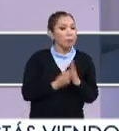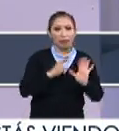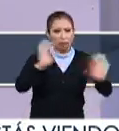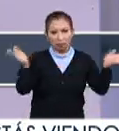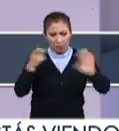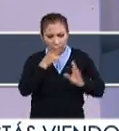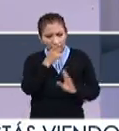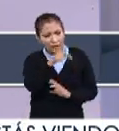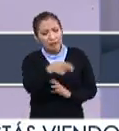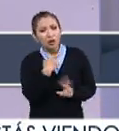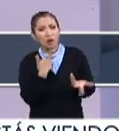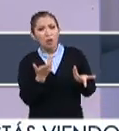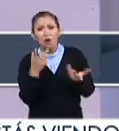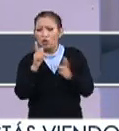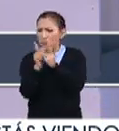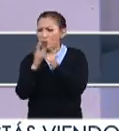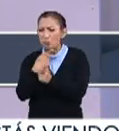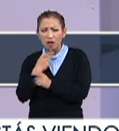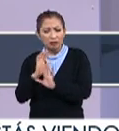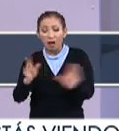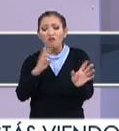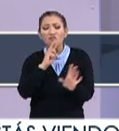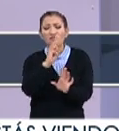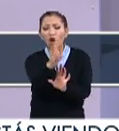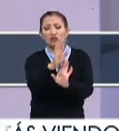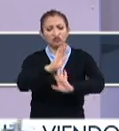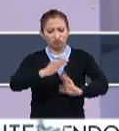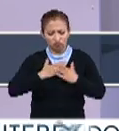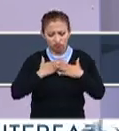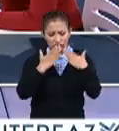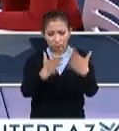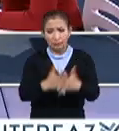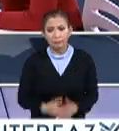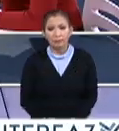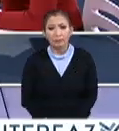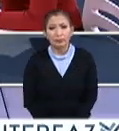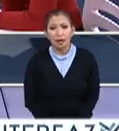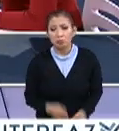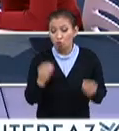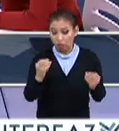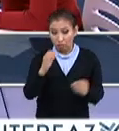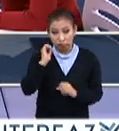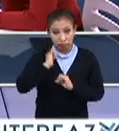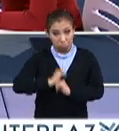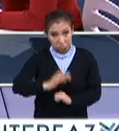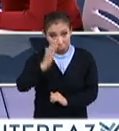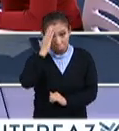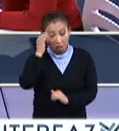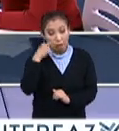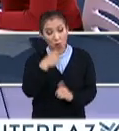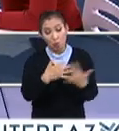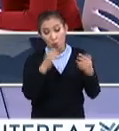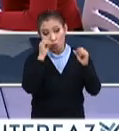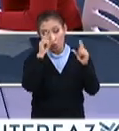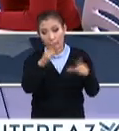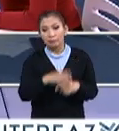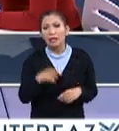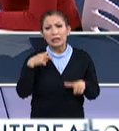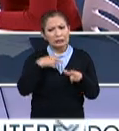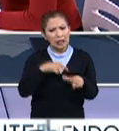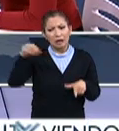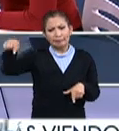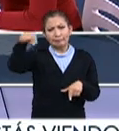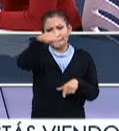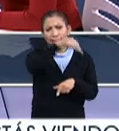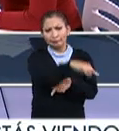además alguien que no tiene partido, o sea, es una voz sincera, si tú quieres, con mucha autoridad. Y sigue estando